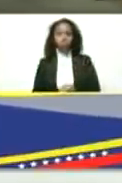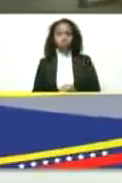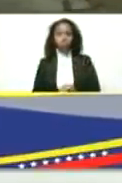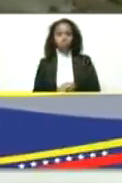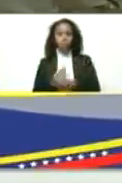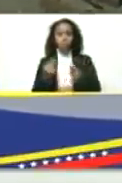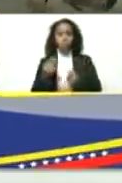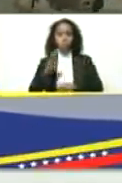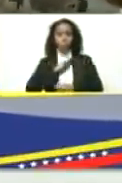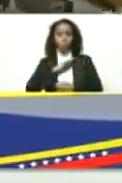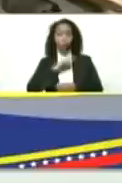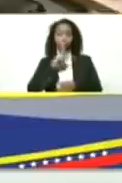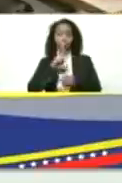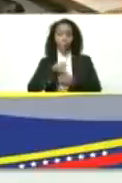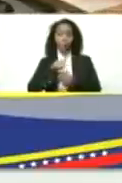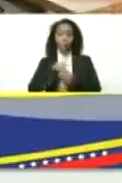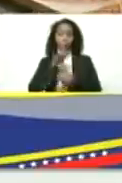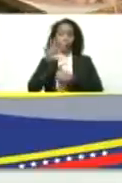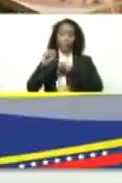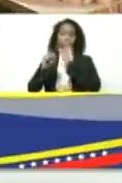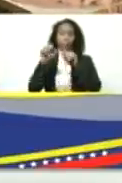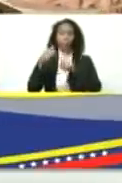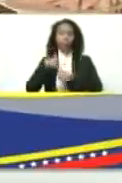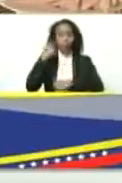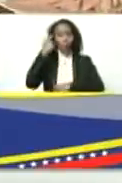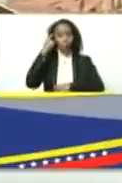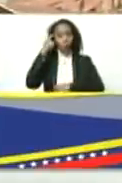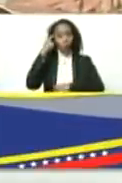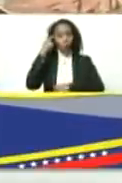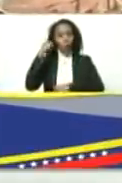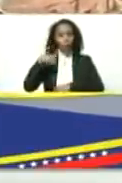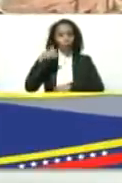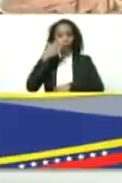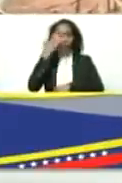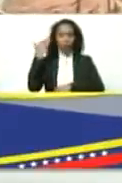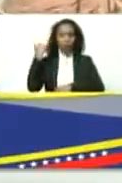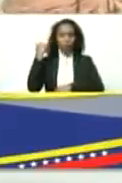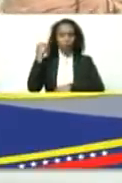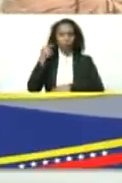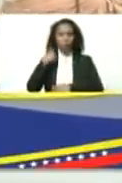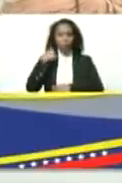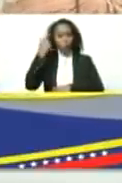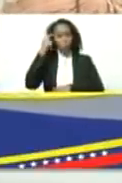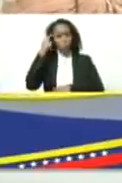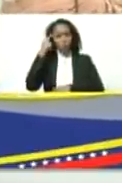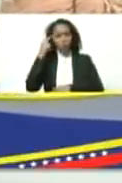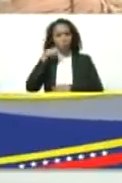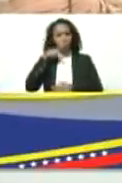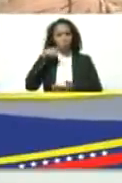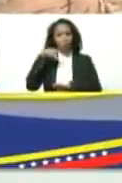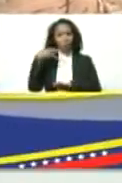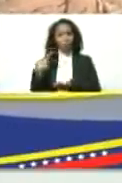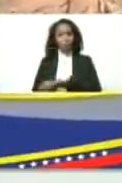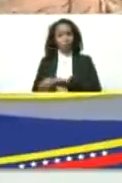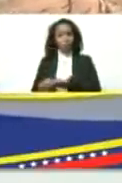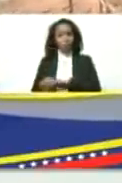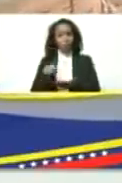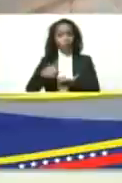riqueza petrolera. Yo recordaba en estos días, y se me va a caer la cédula,